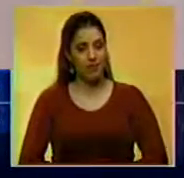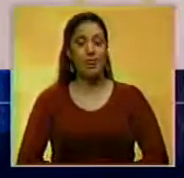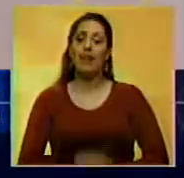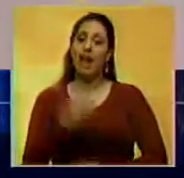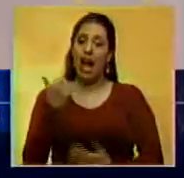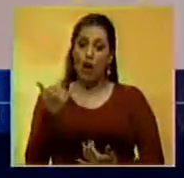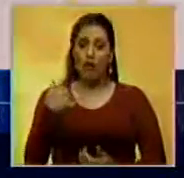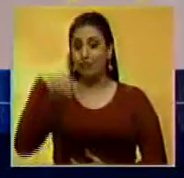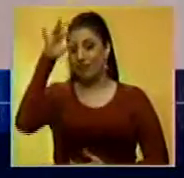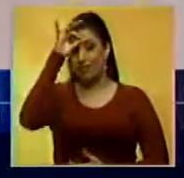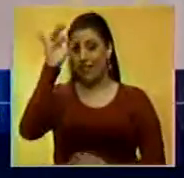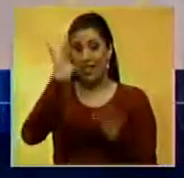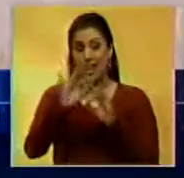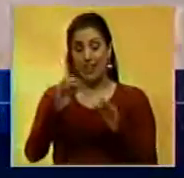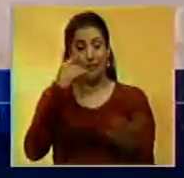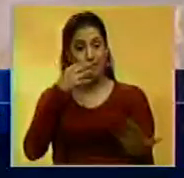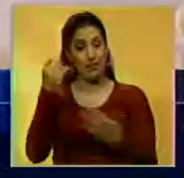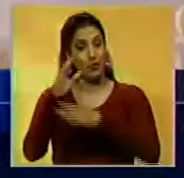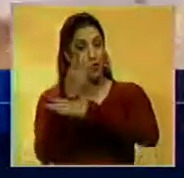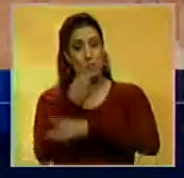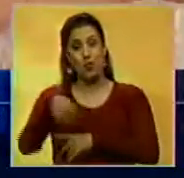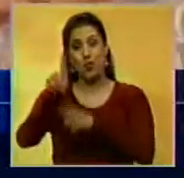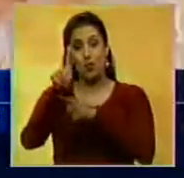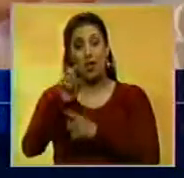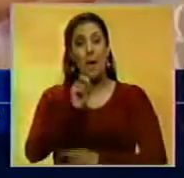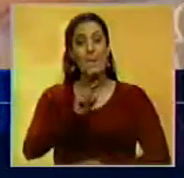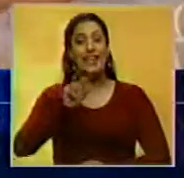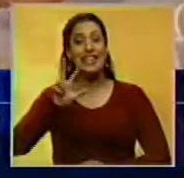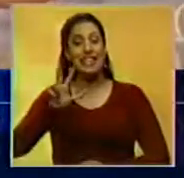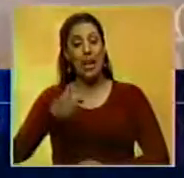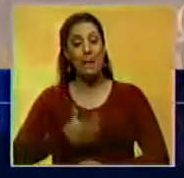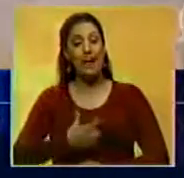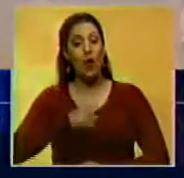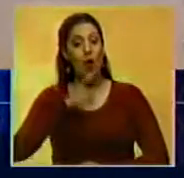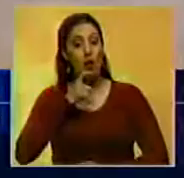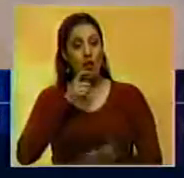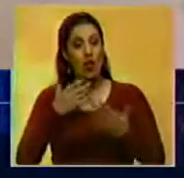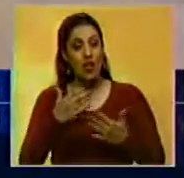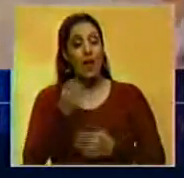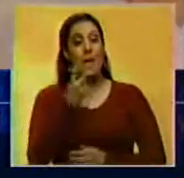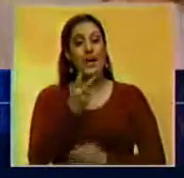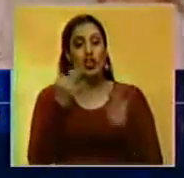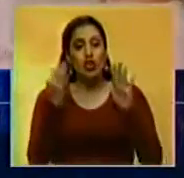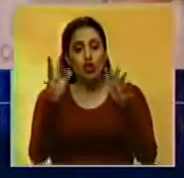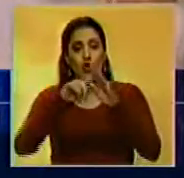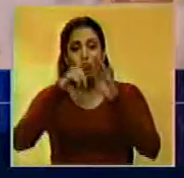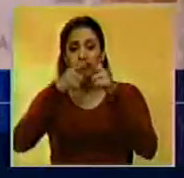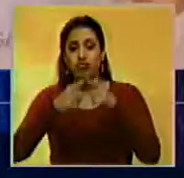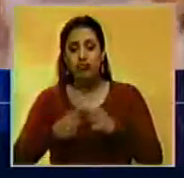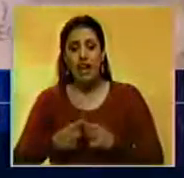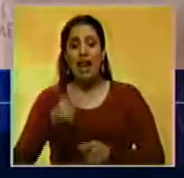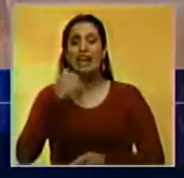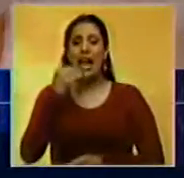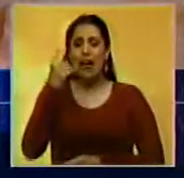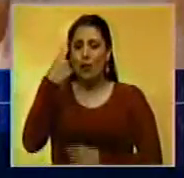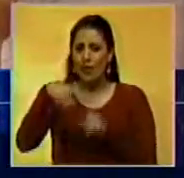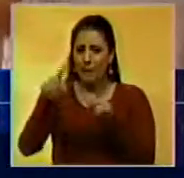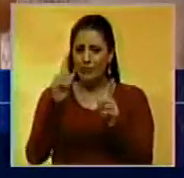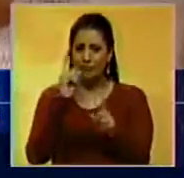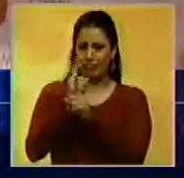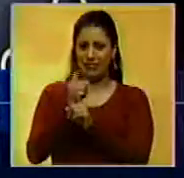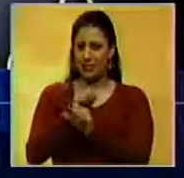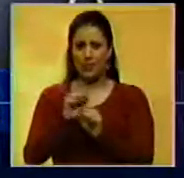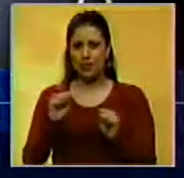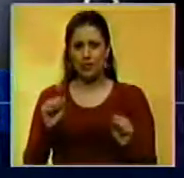Y nadie sabe hacerlo como él. 23 medallas de oro olímpicas, 28 en total. ¿Podrá algún deportista